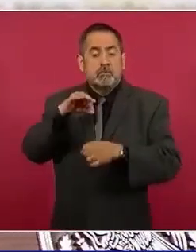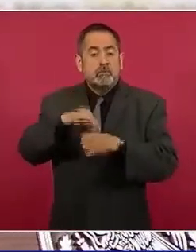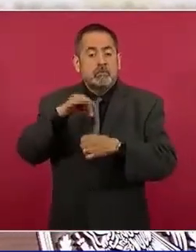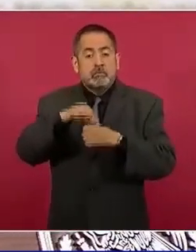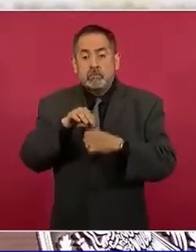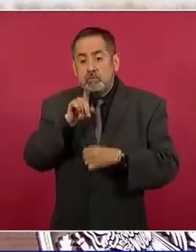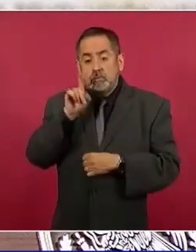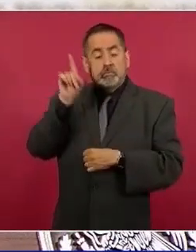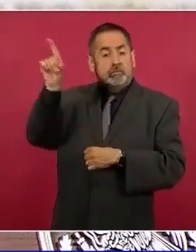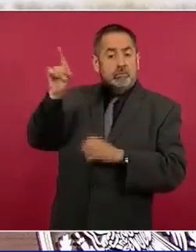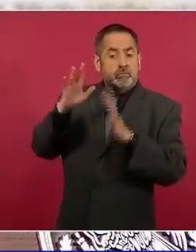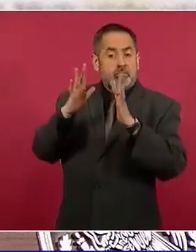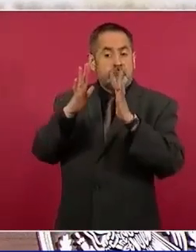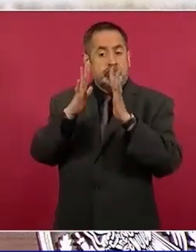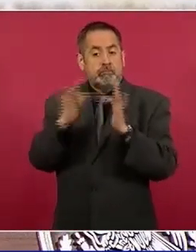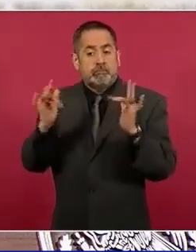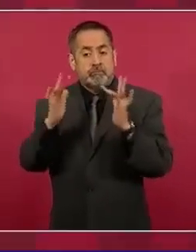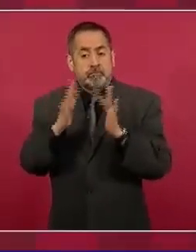Francia,